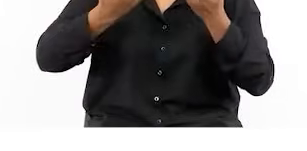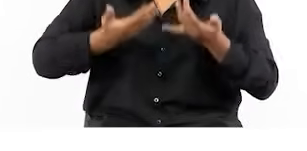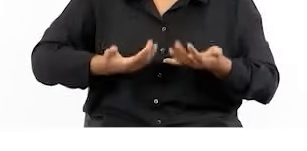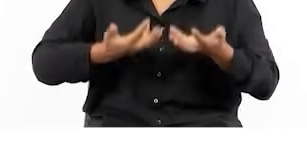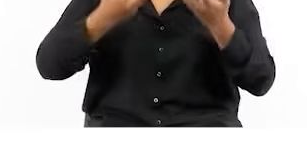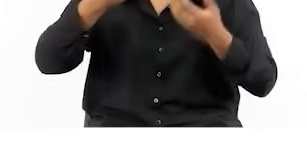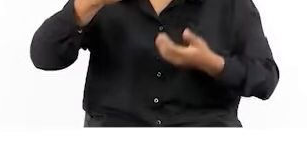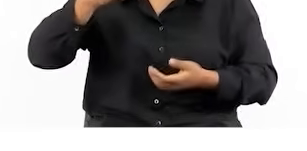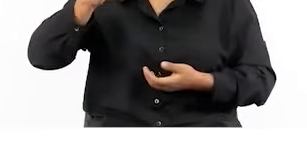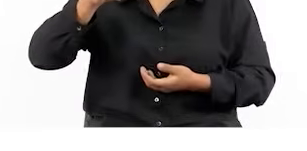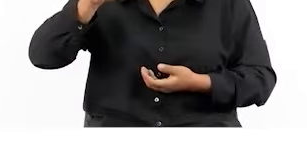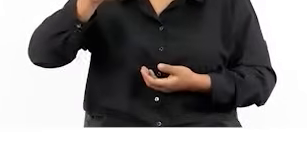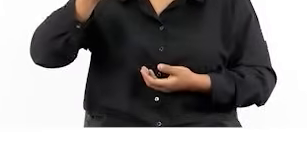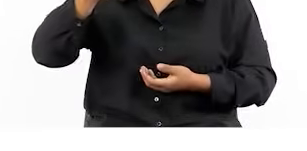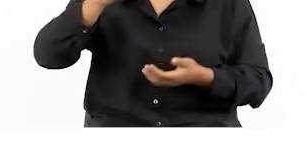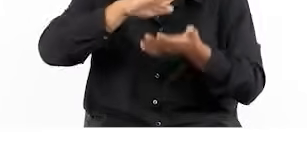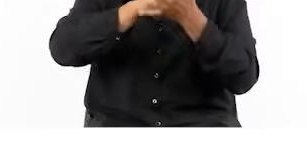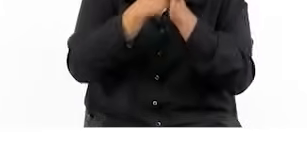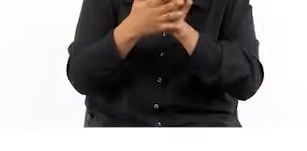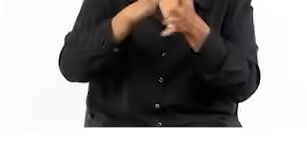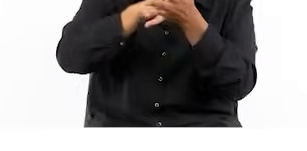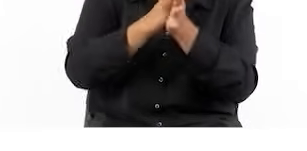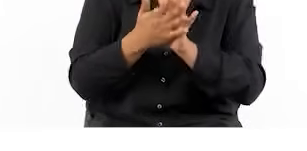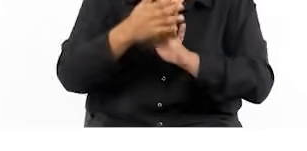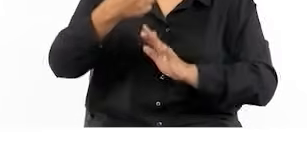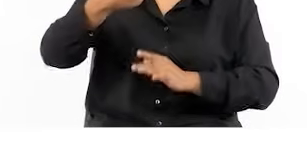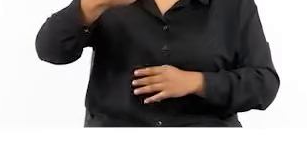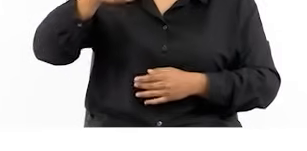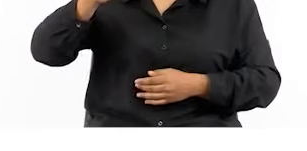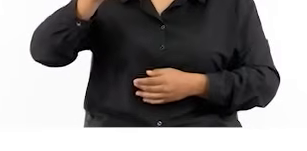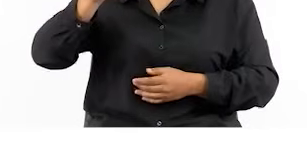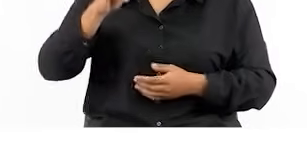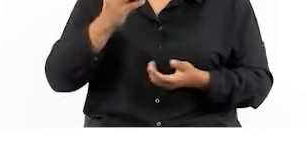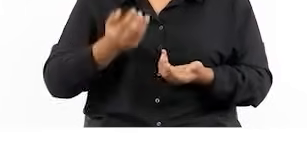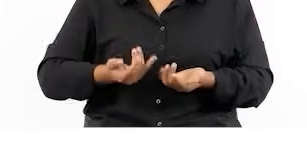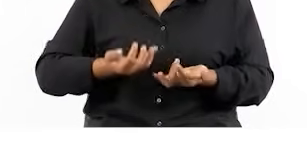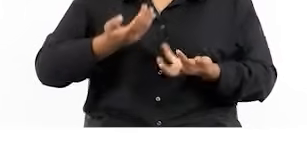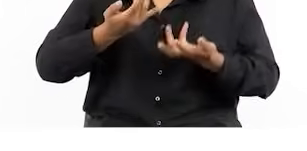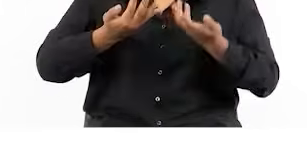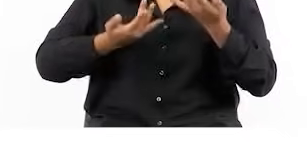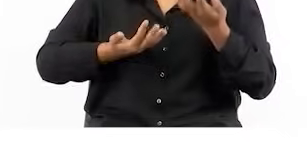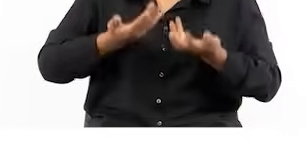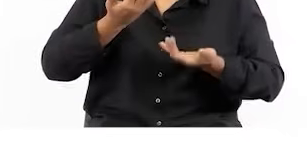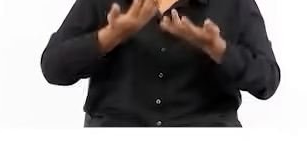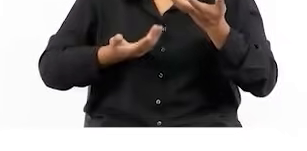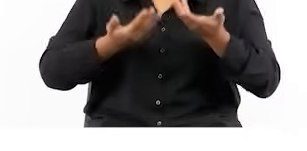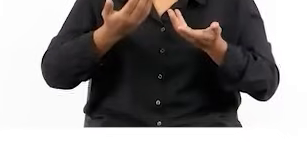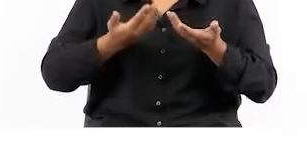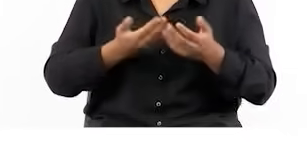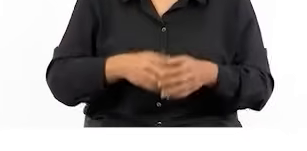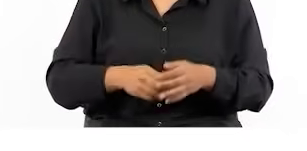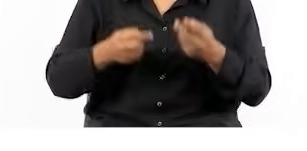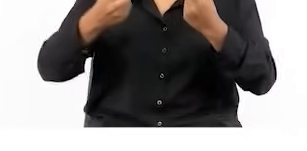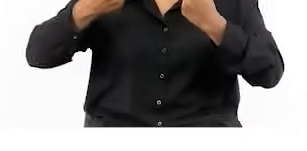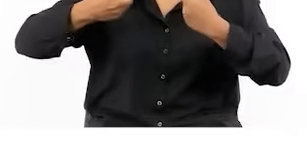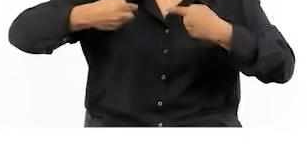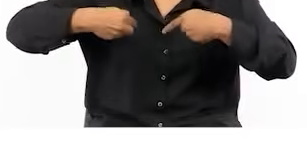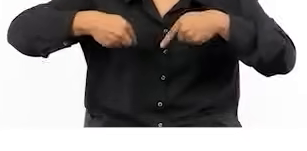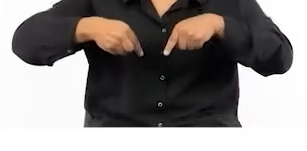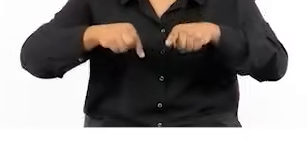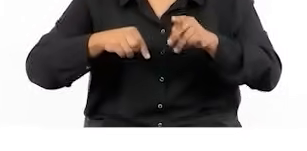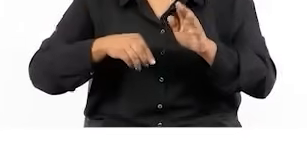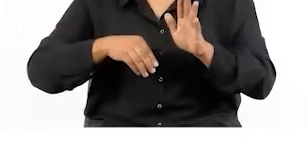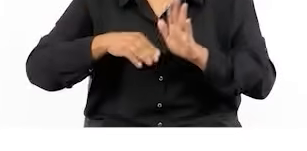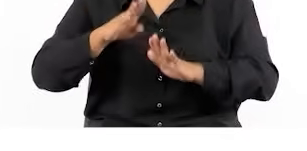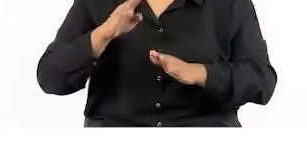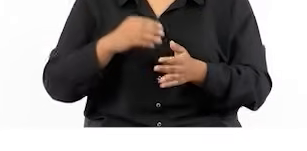tranquila, mientras están quemando hidrógeno en el interior y lo están transformando en helio. A esta etapa más